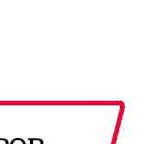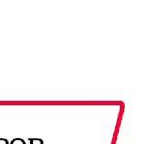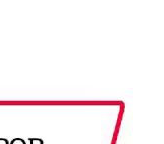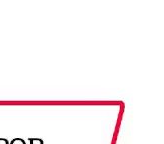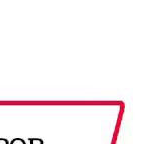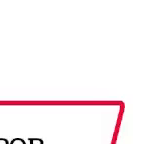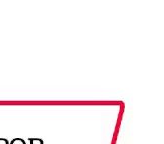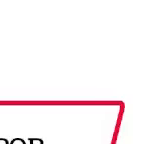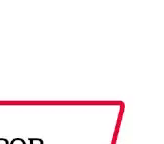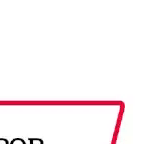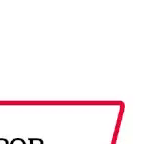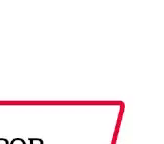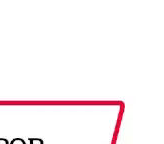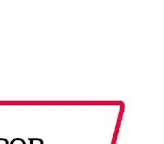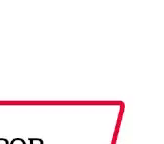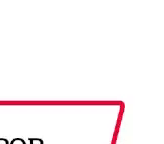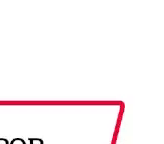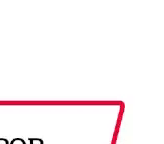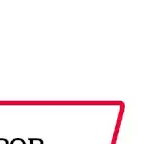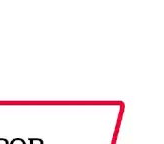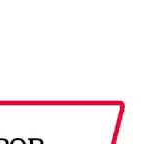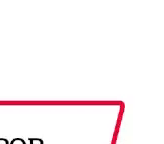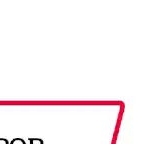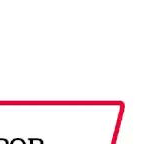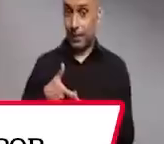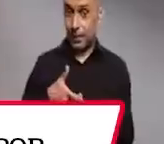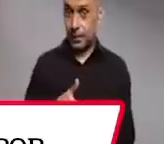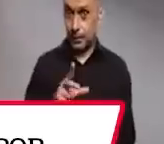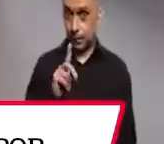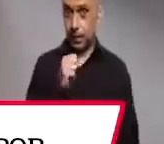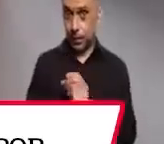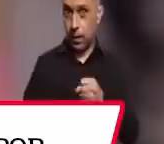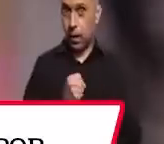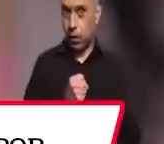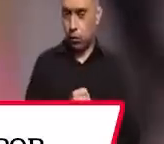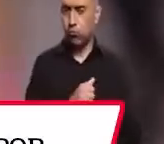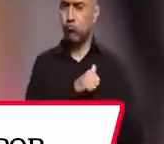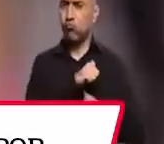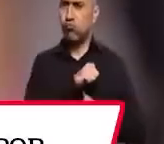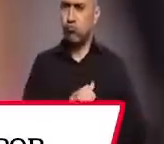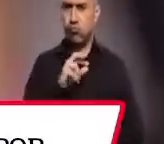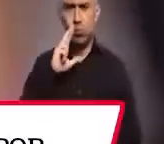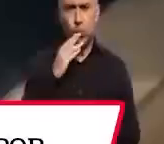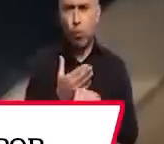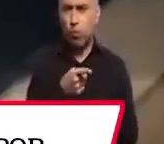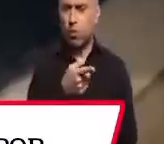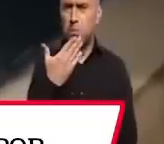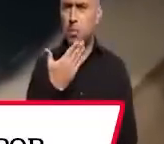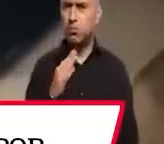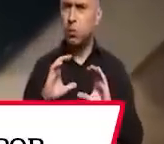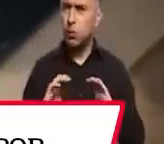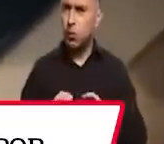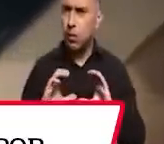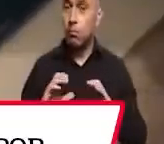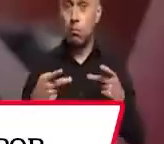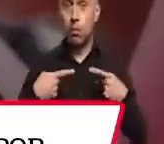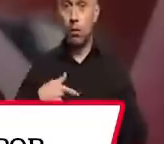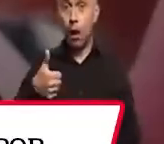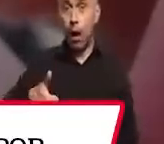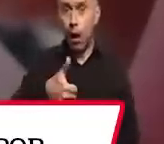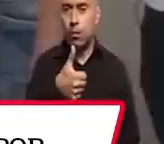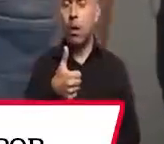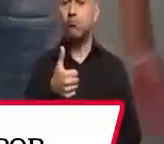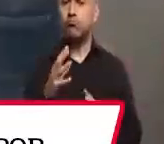pues, sin duda alguna marcará un rumbo distinto para este país, Aníbal. Claro, y a los que llaman a no votar, a